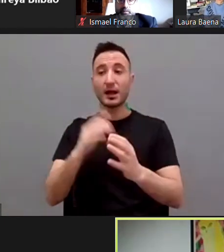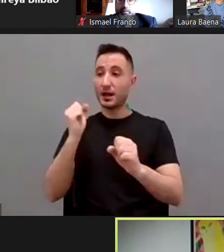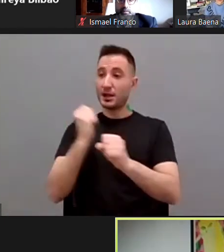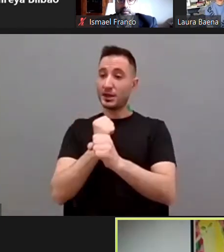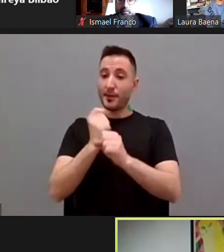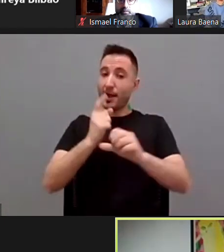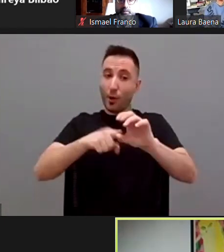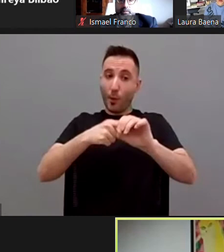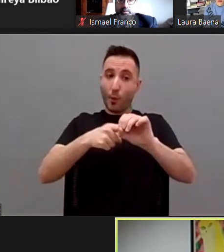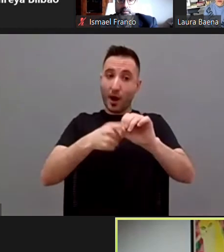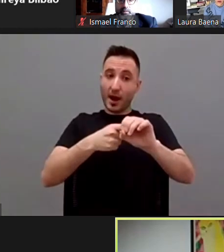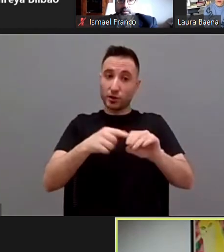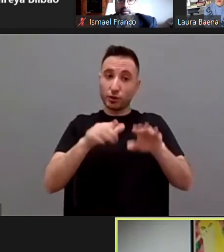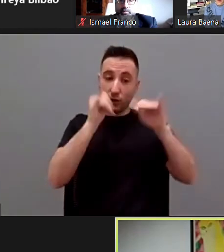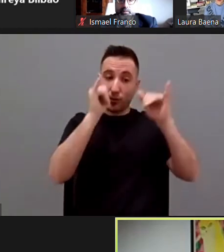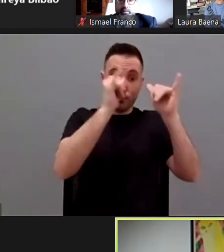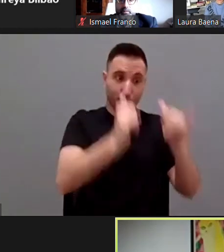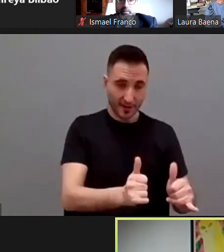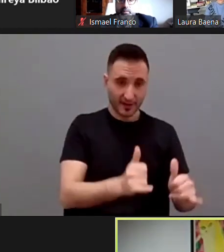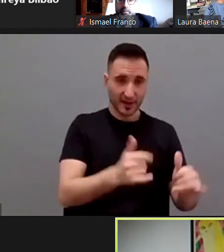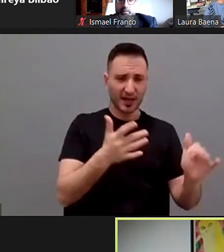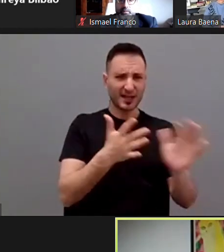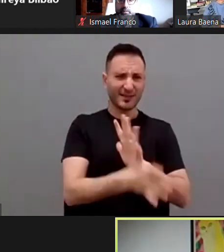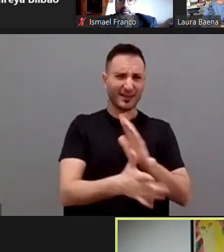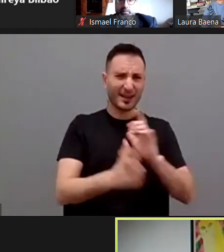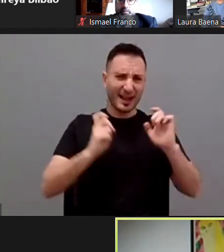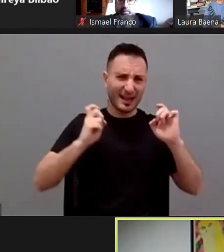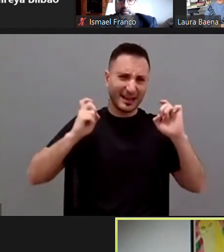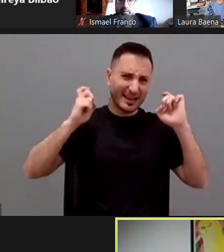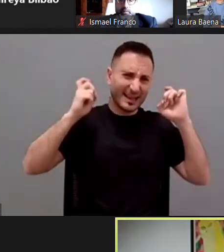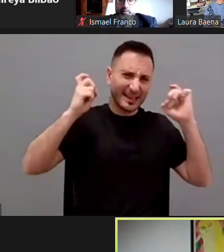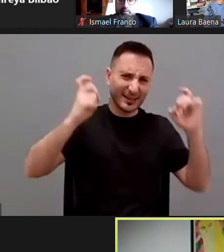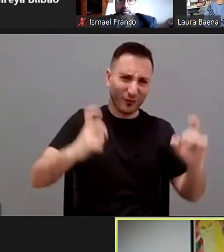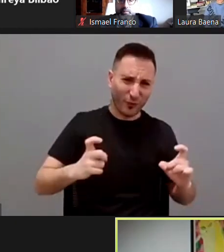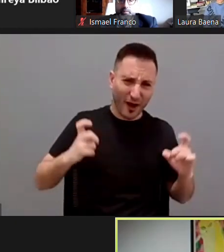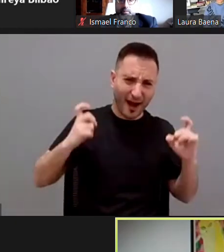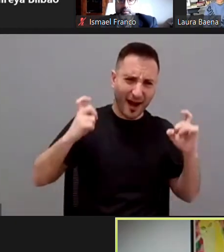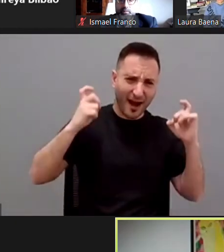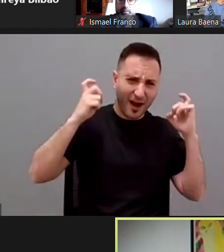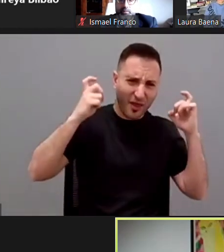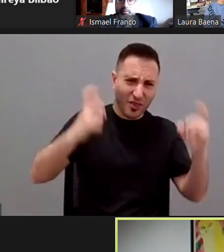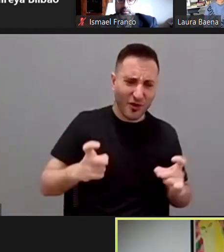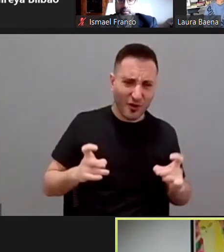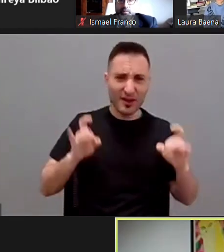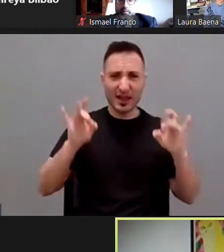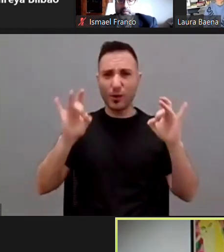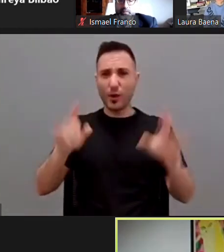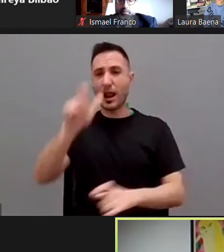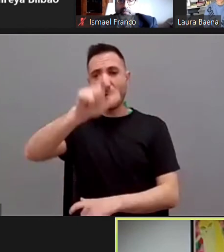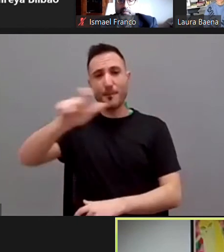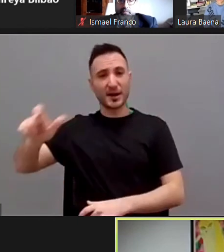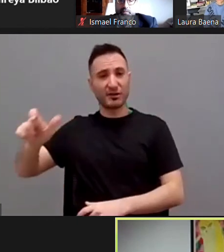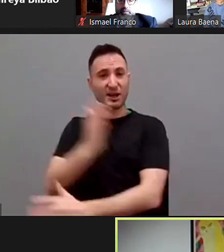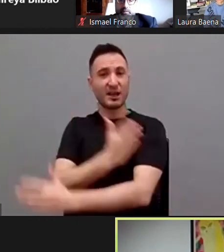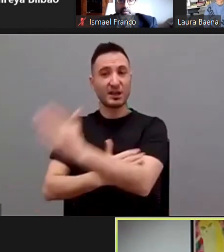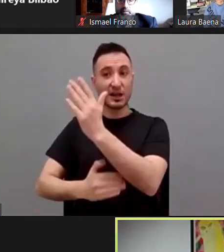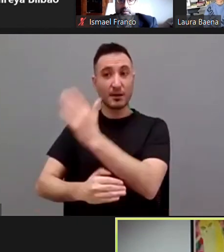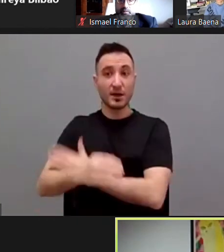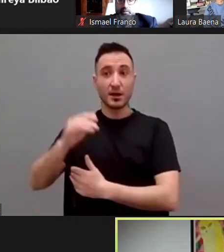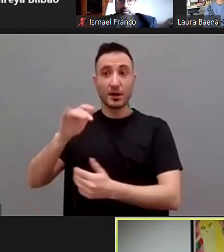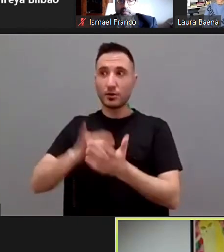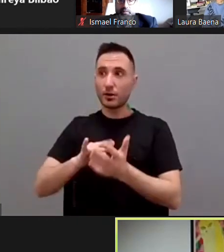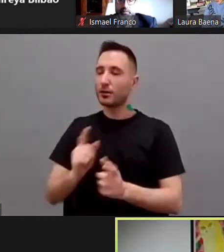les implica un esfuerzo comparativamente con una persona con discapacidad que bueno, cuando lo